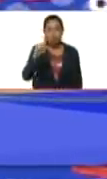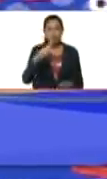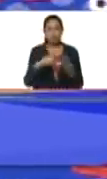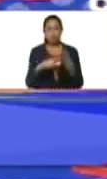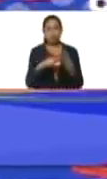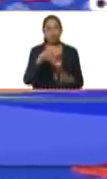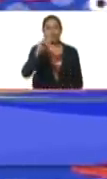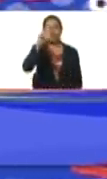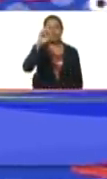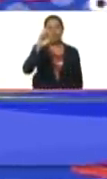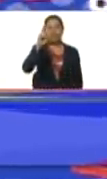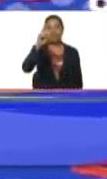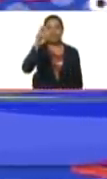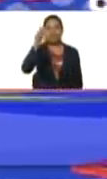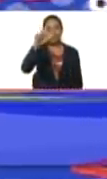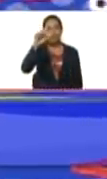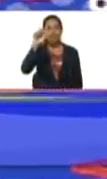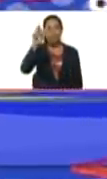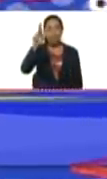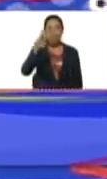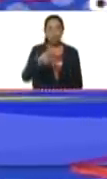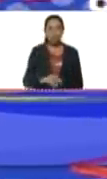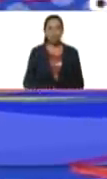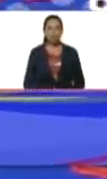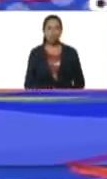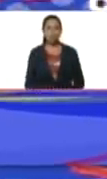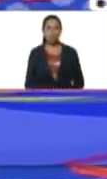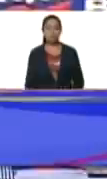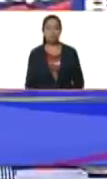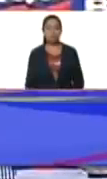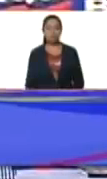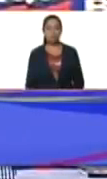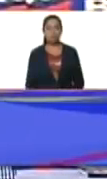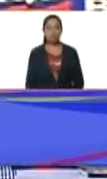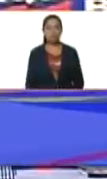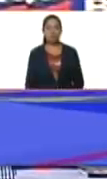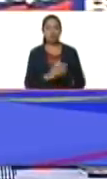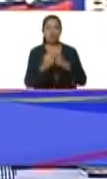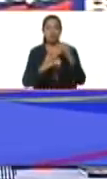de Velar. Correcto.